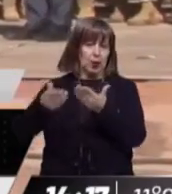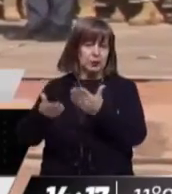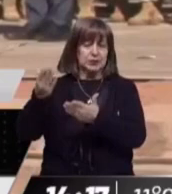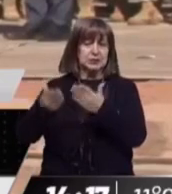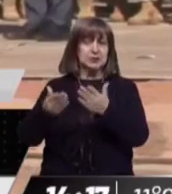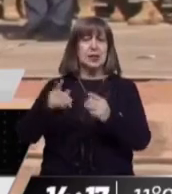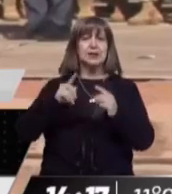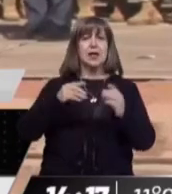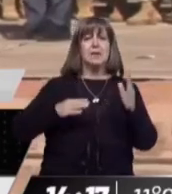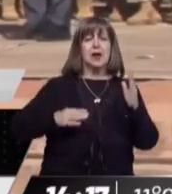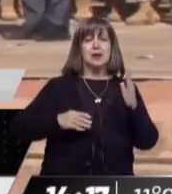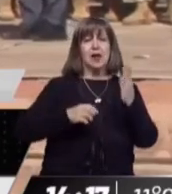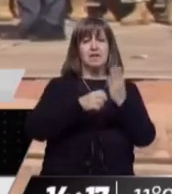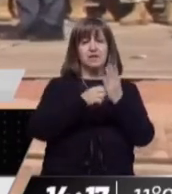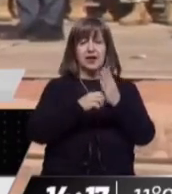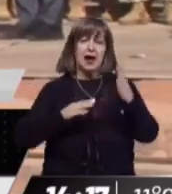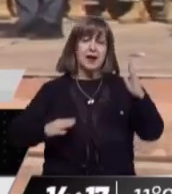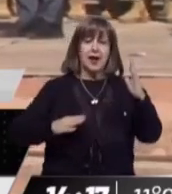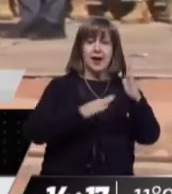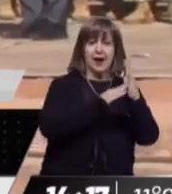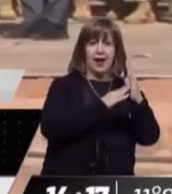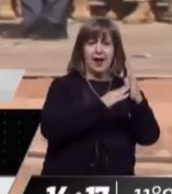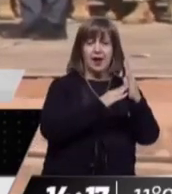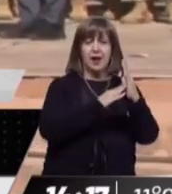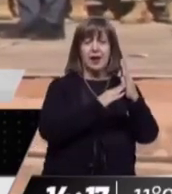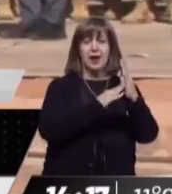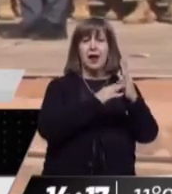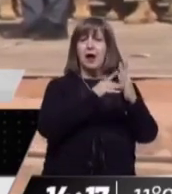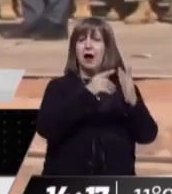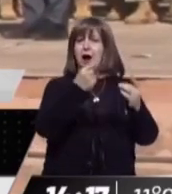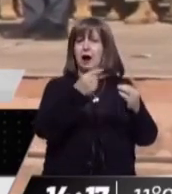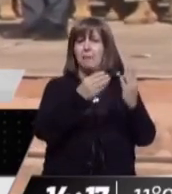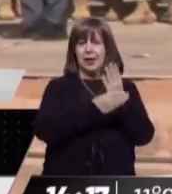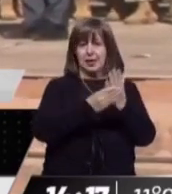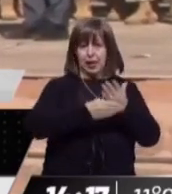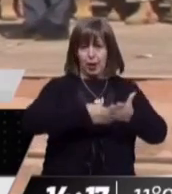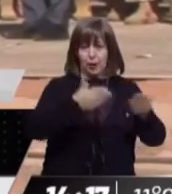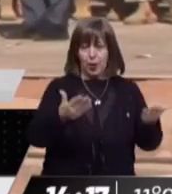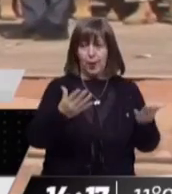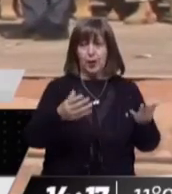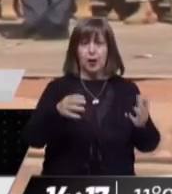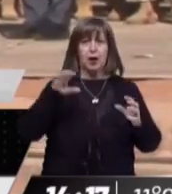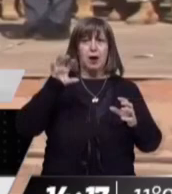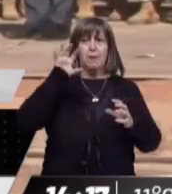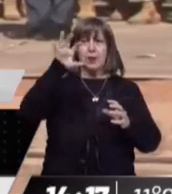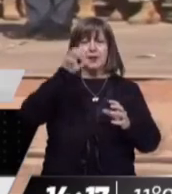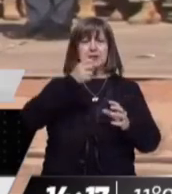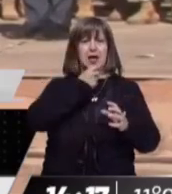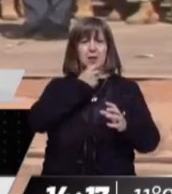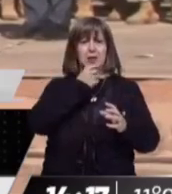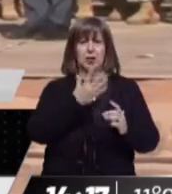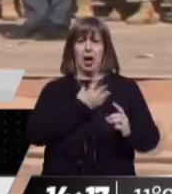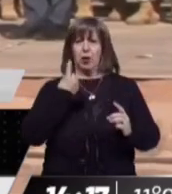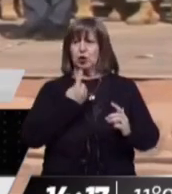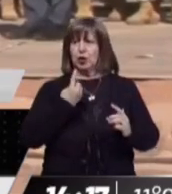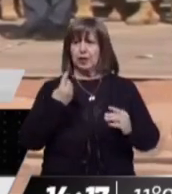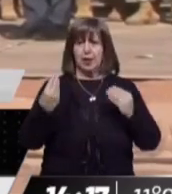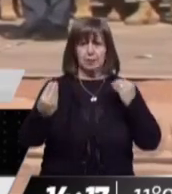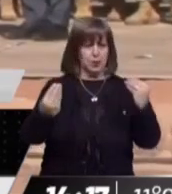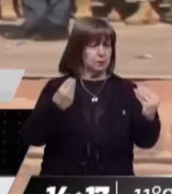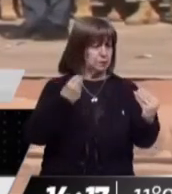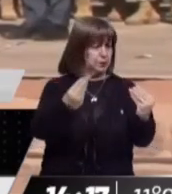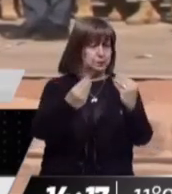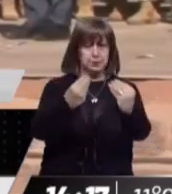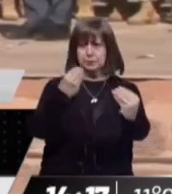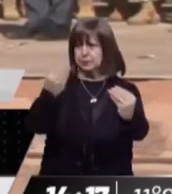nuestro procurador general, es decir, la provincia de Mendoza y sus principales